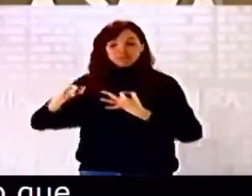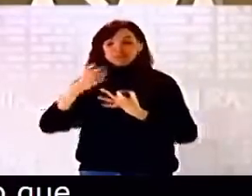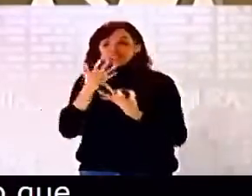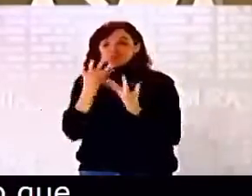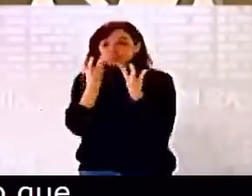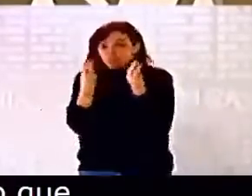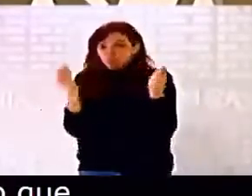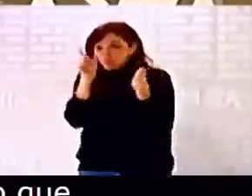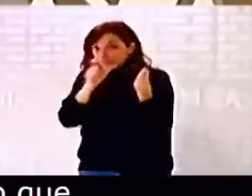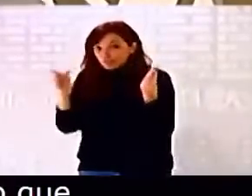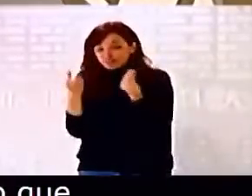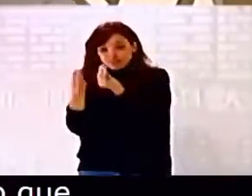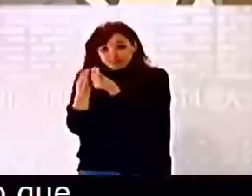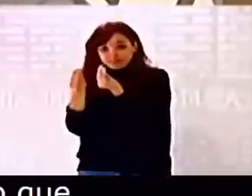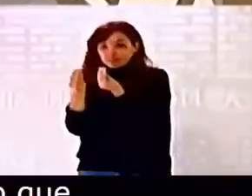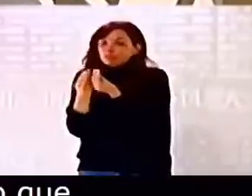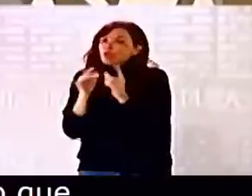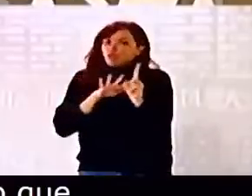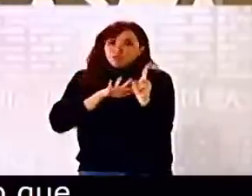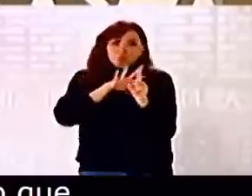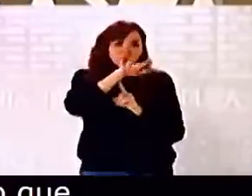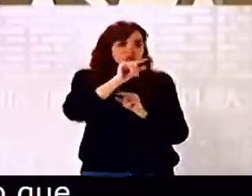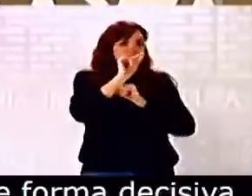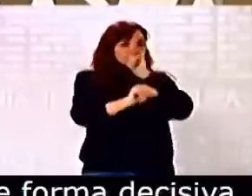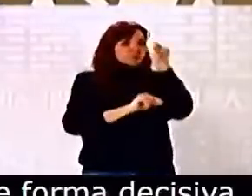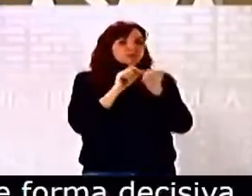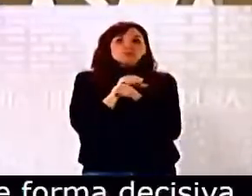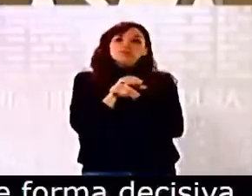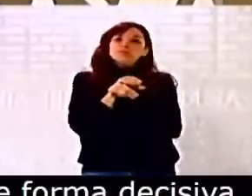de forma decisiva en la transmisión de